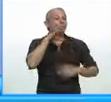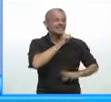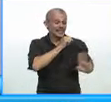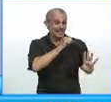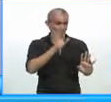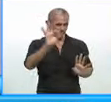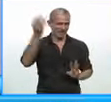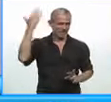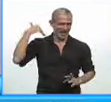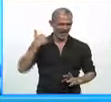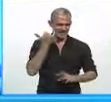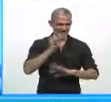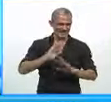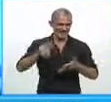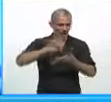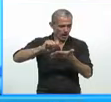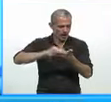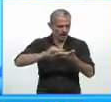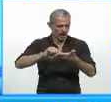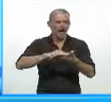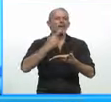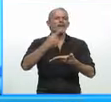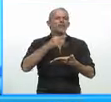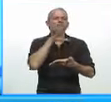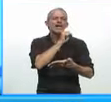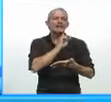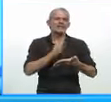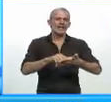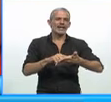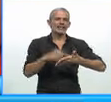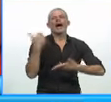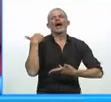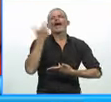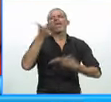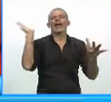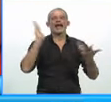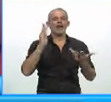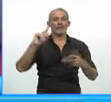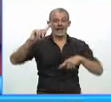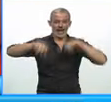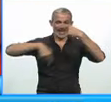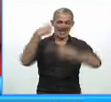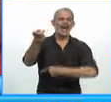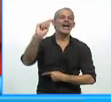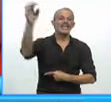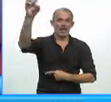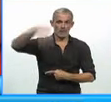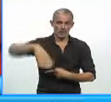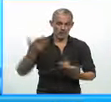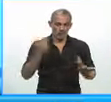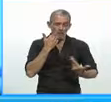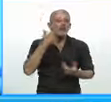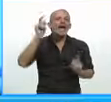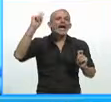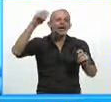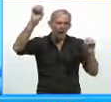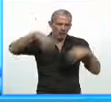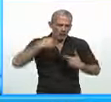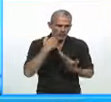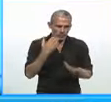que el invitado que viene el día anterior deja una pregunta secreta de forma genérica para el invitado que viene el día siguiente. Sin saber, obviamente, quién